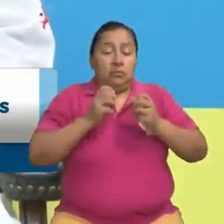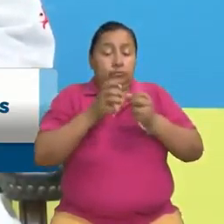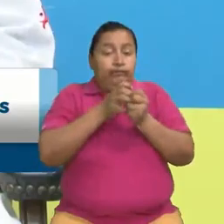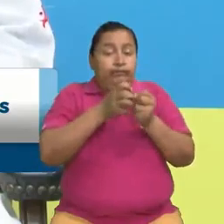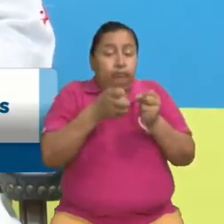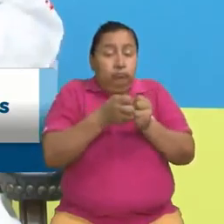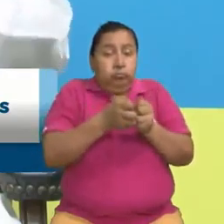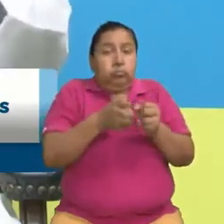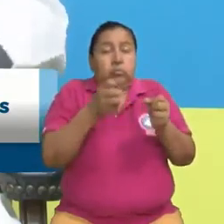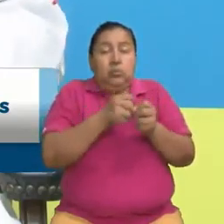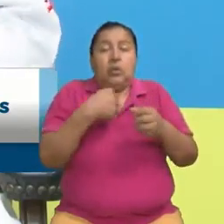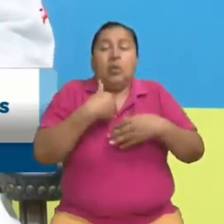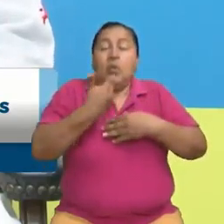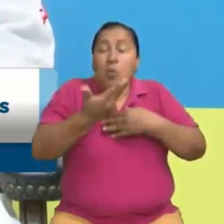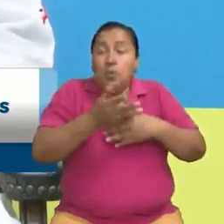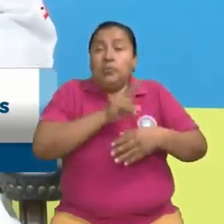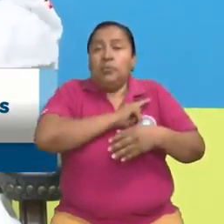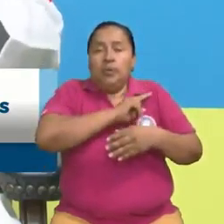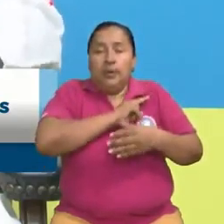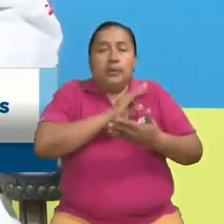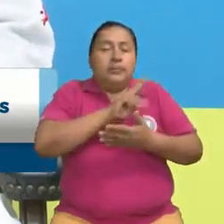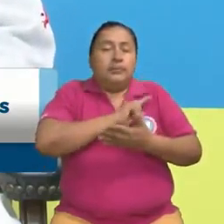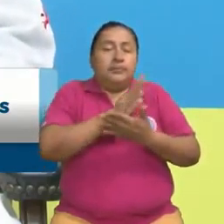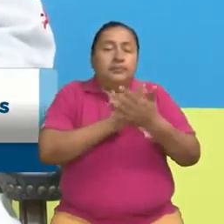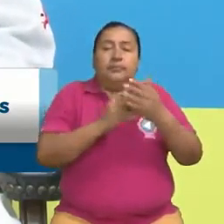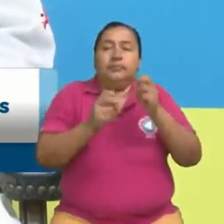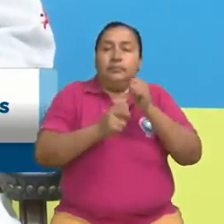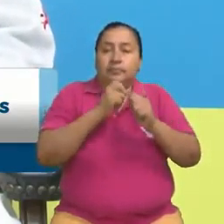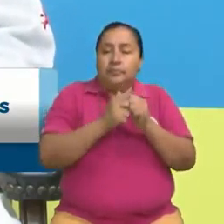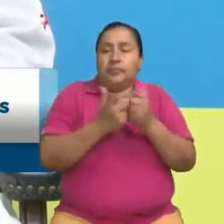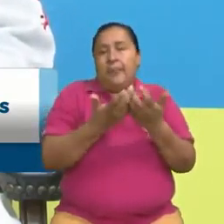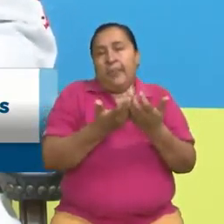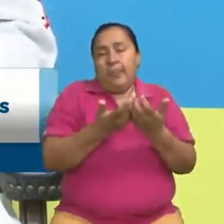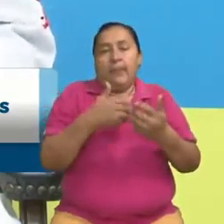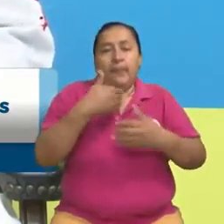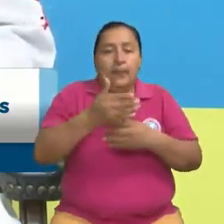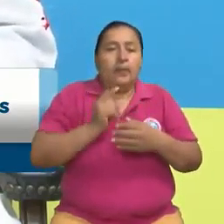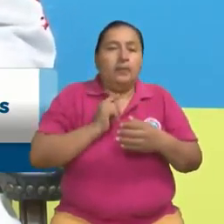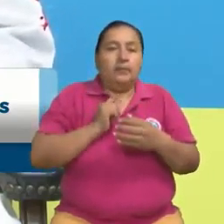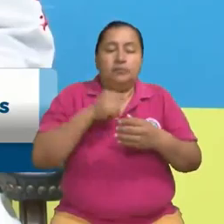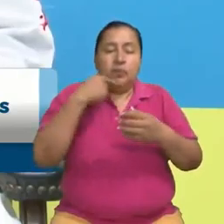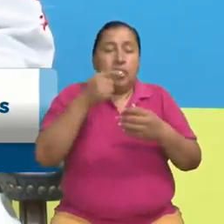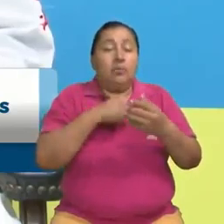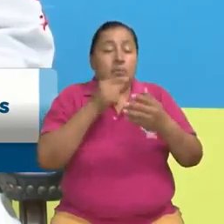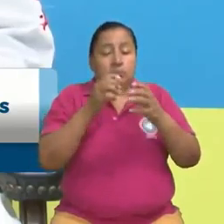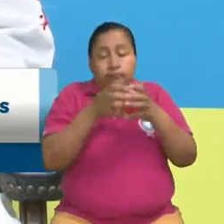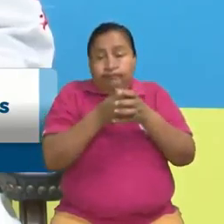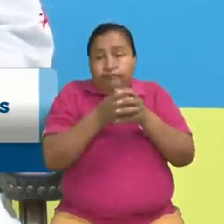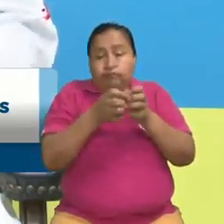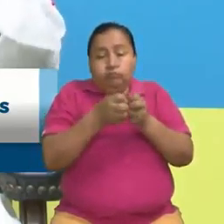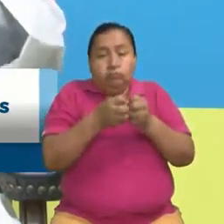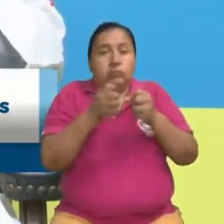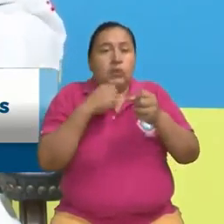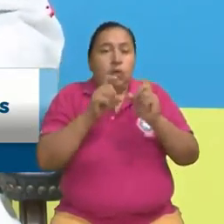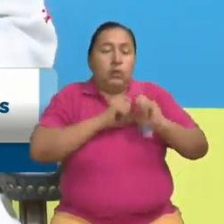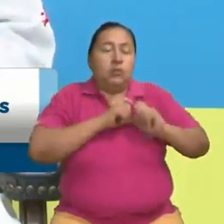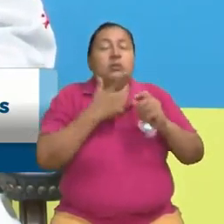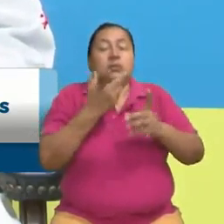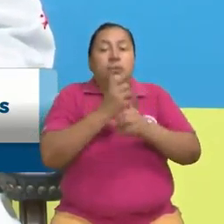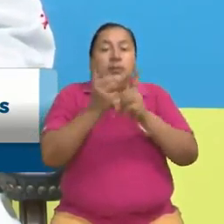cardíacas. Cuando sí hay, tenemos estos problemas, que hay un aumento de las cavidades en el tamaño del corazón, tenemos